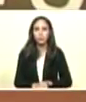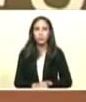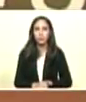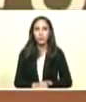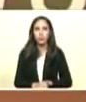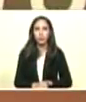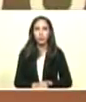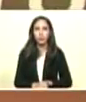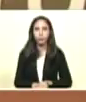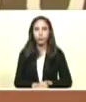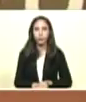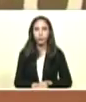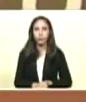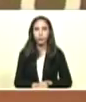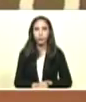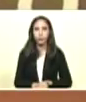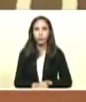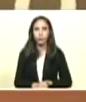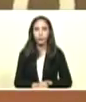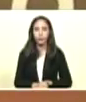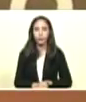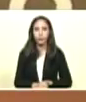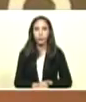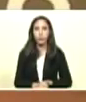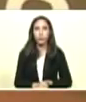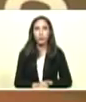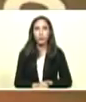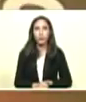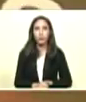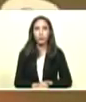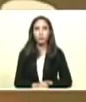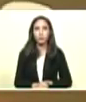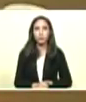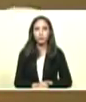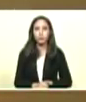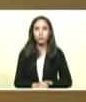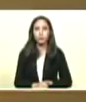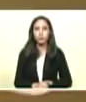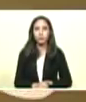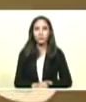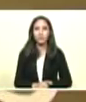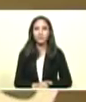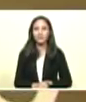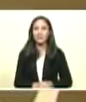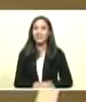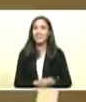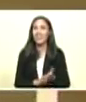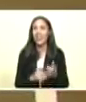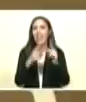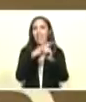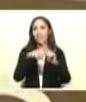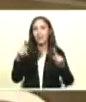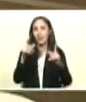petro, la US Social, ¿no? Que buscar otro nombre más criollo,